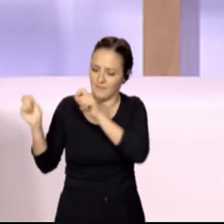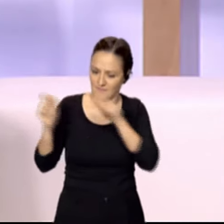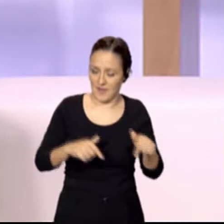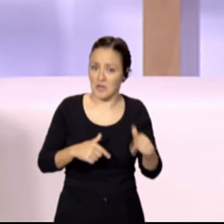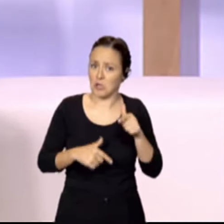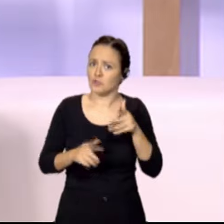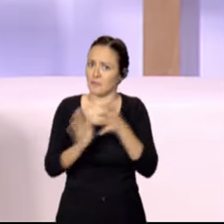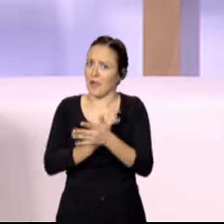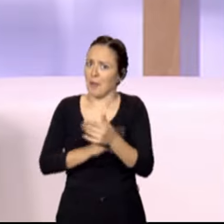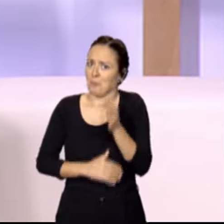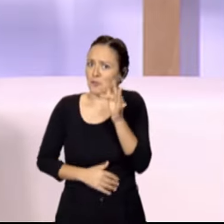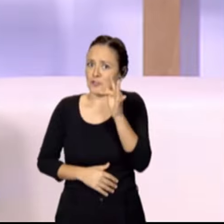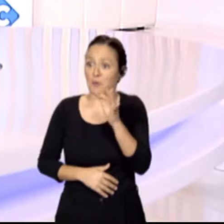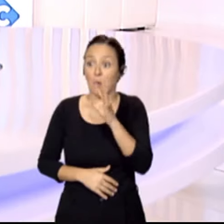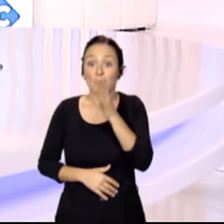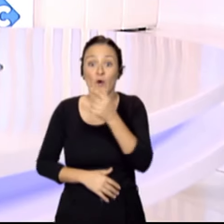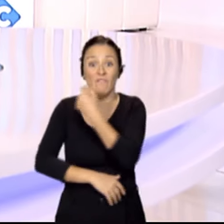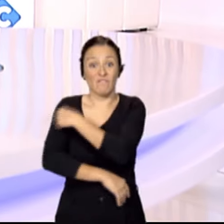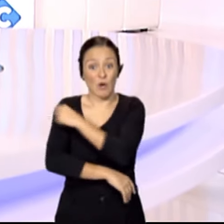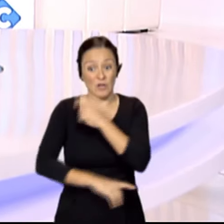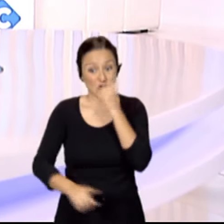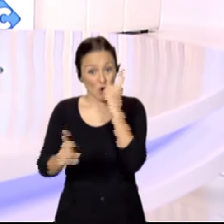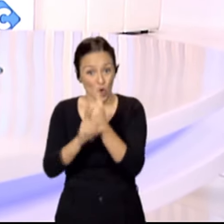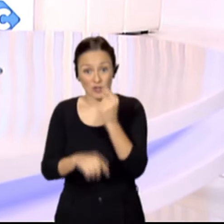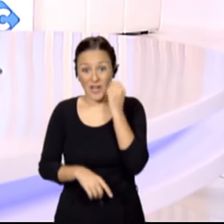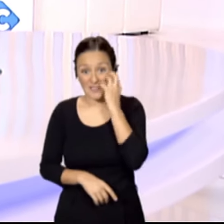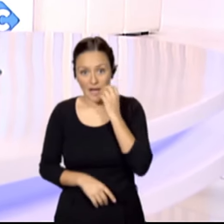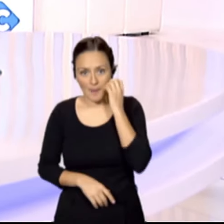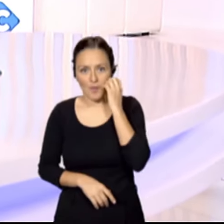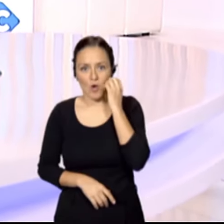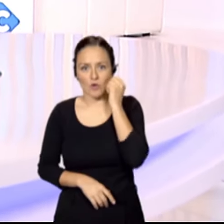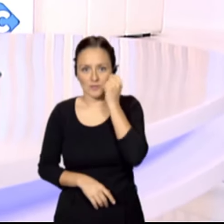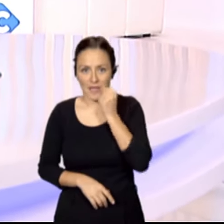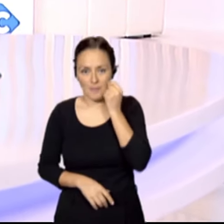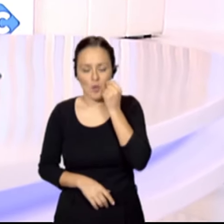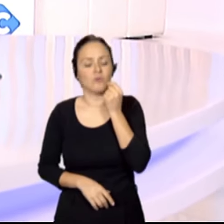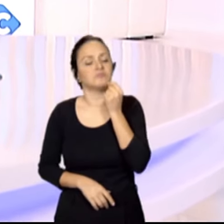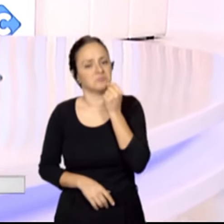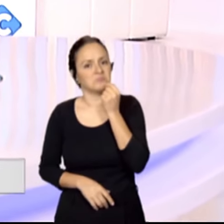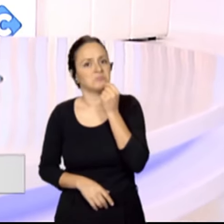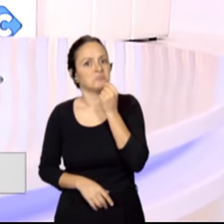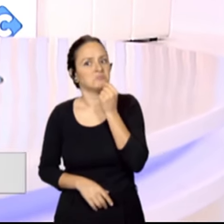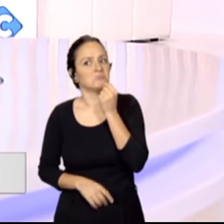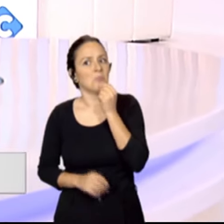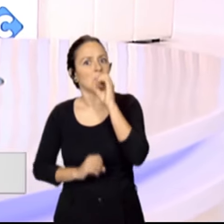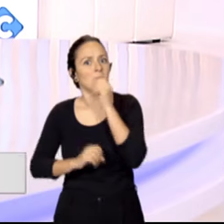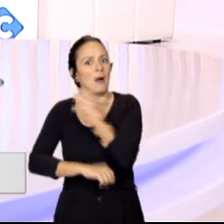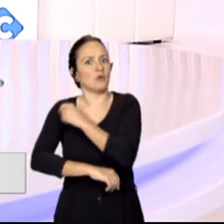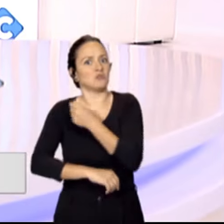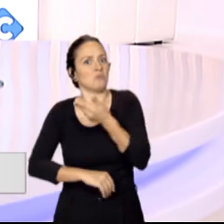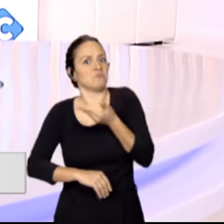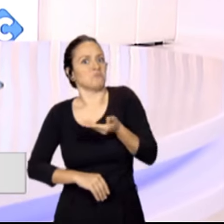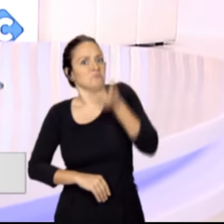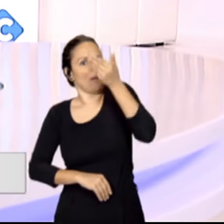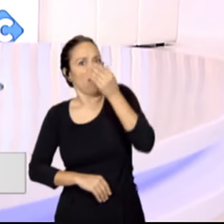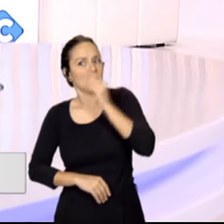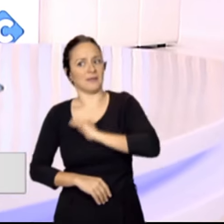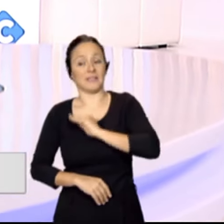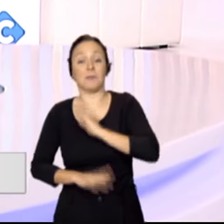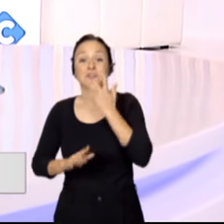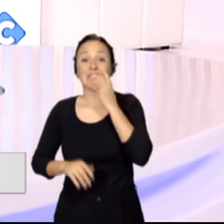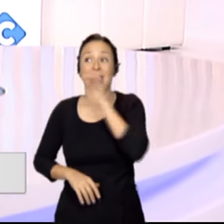que las coberturas de vacunación frente a esta enfermedad son muy altas Pero si nos vamos a Europa no vemos este panorama De hecho hace